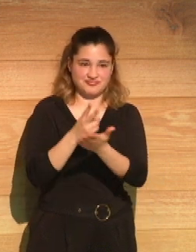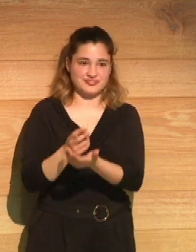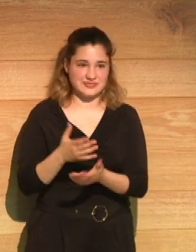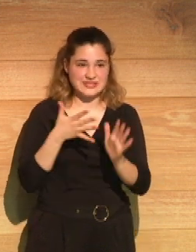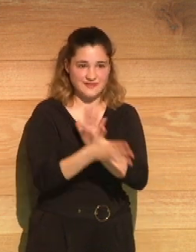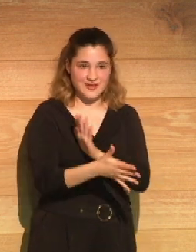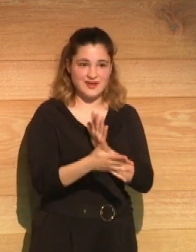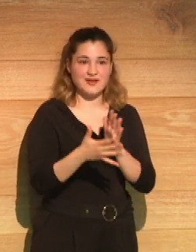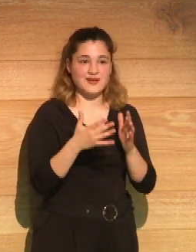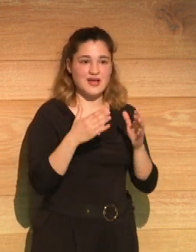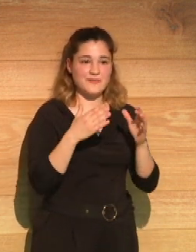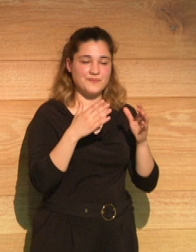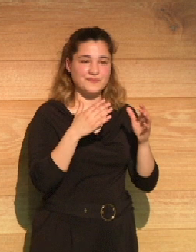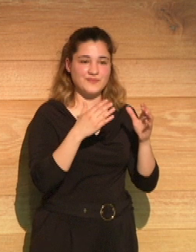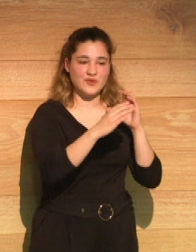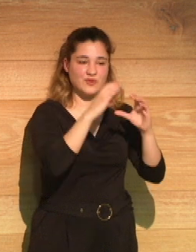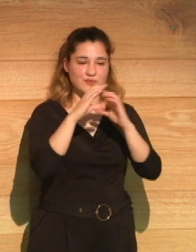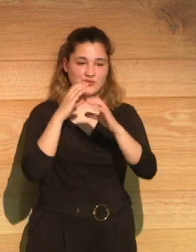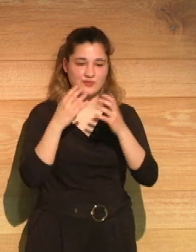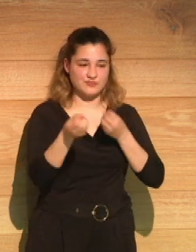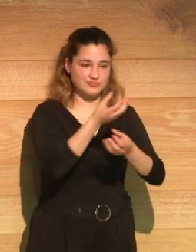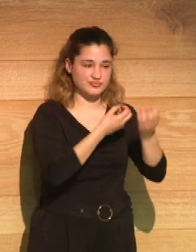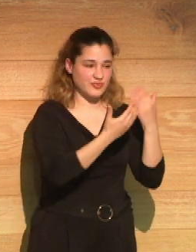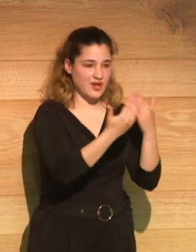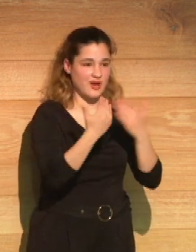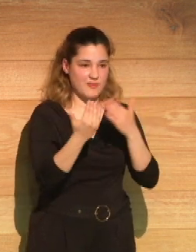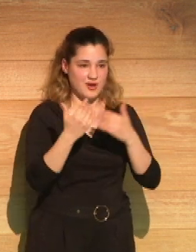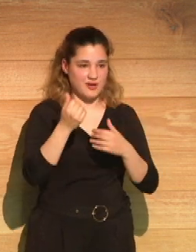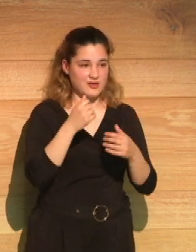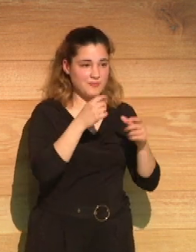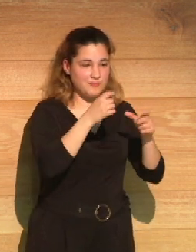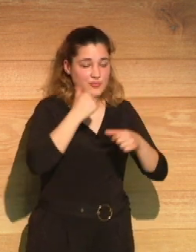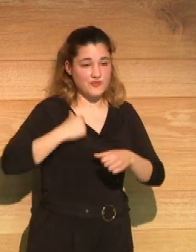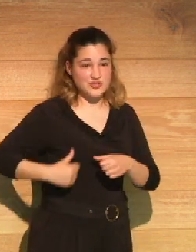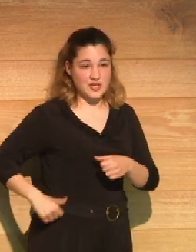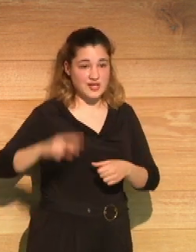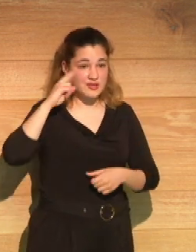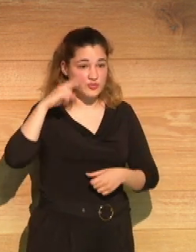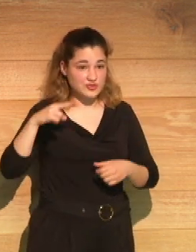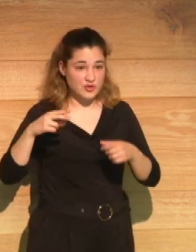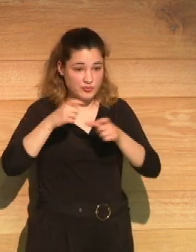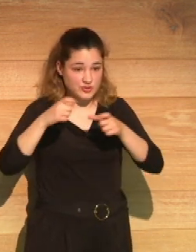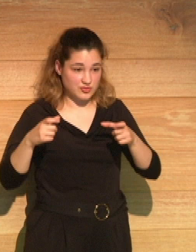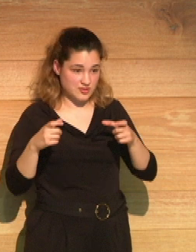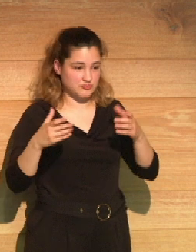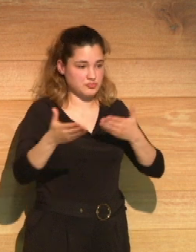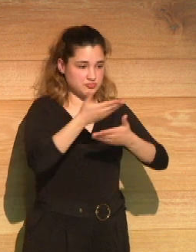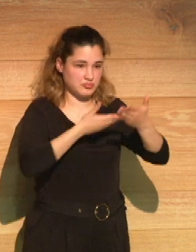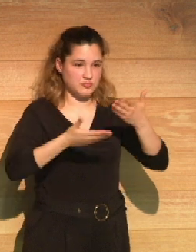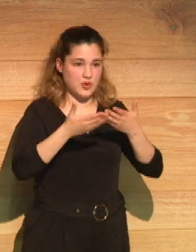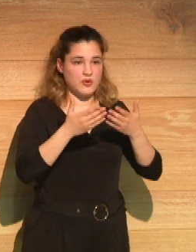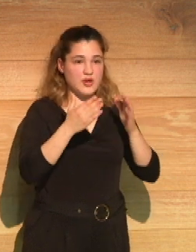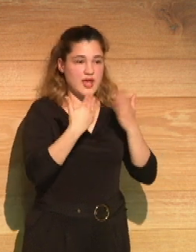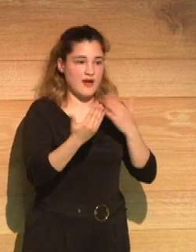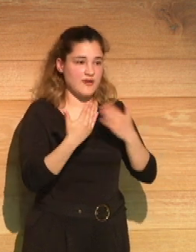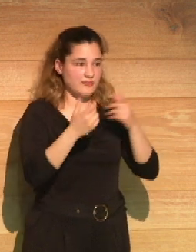generar conversaciones donde los profesionales de museos puedan explorar cómo otros han tomado